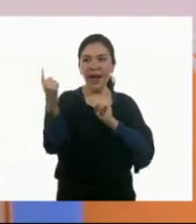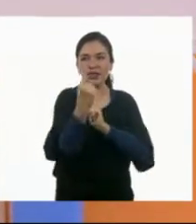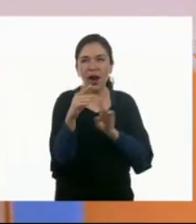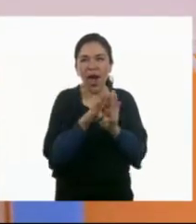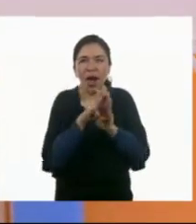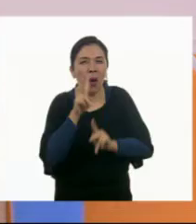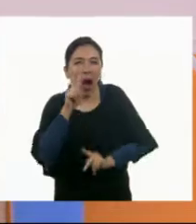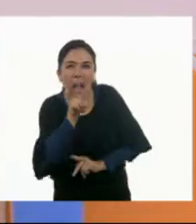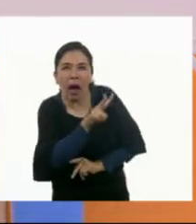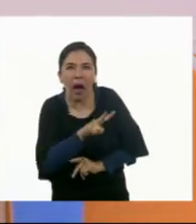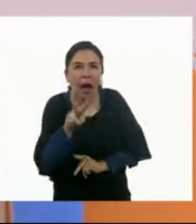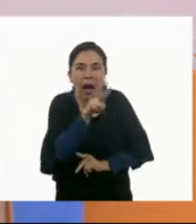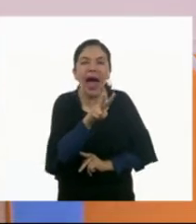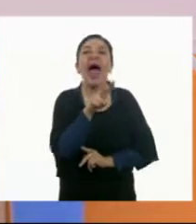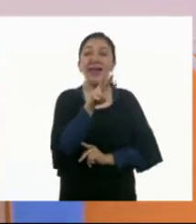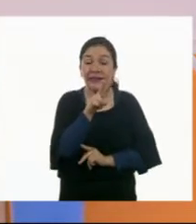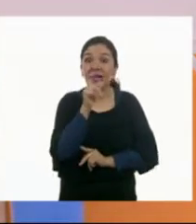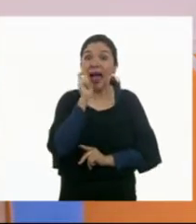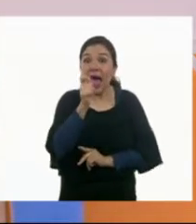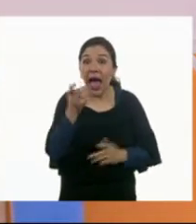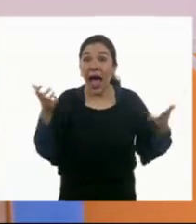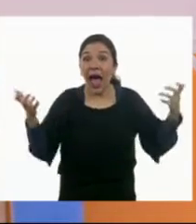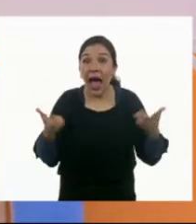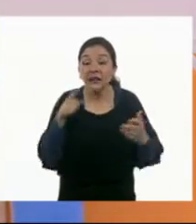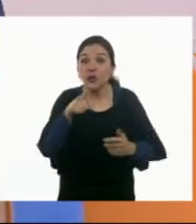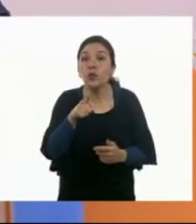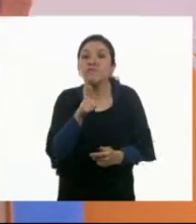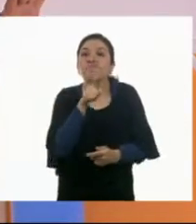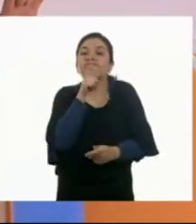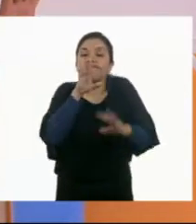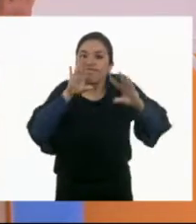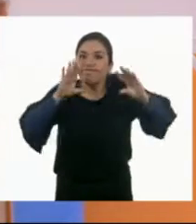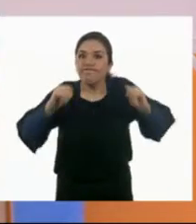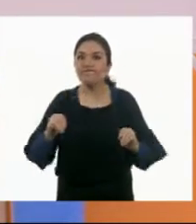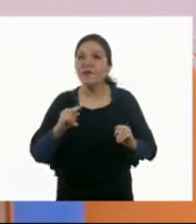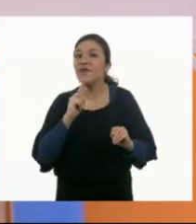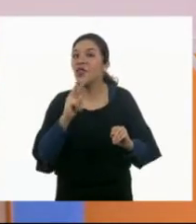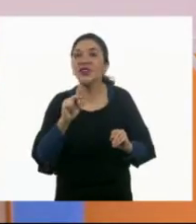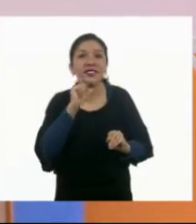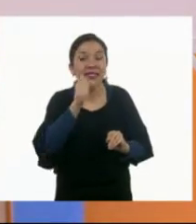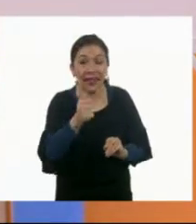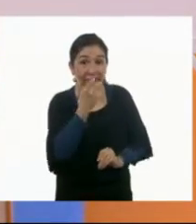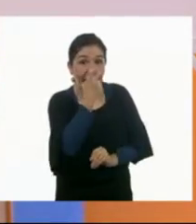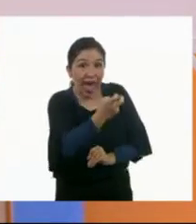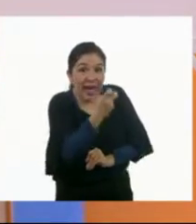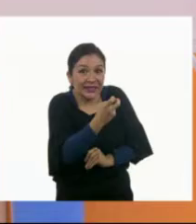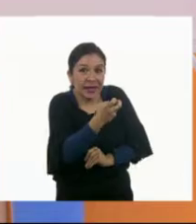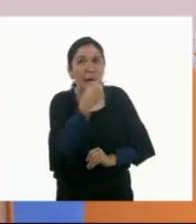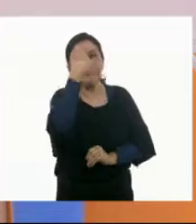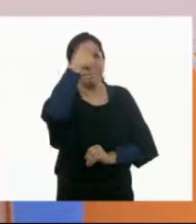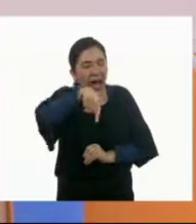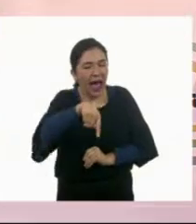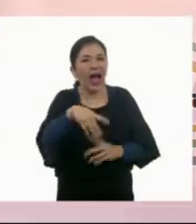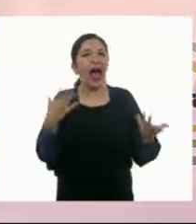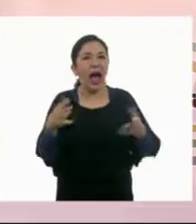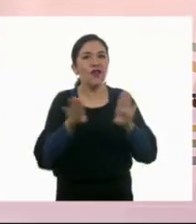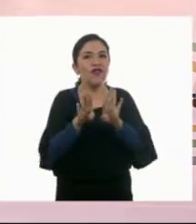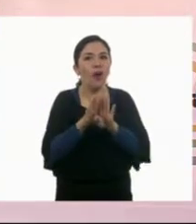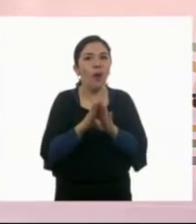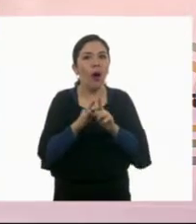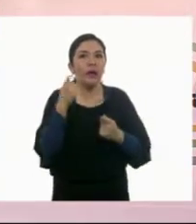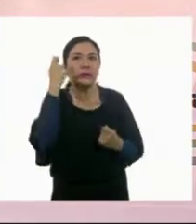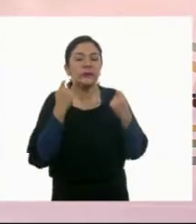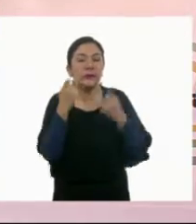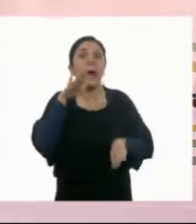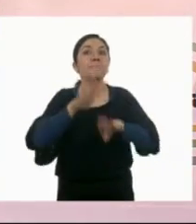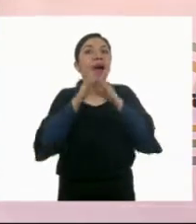lo que estás haciendo, y el reto es hacerlo en silencio, justamente para que sea un